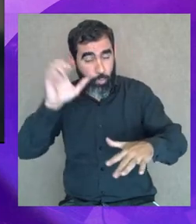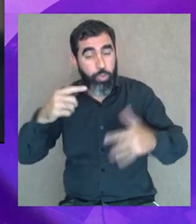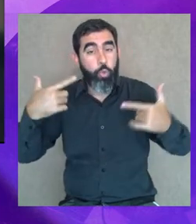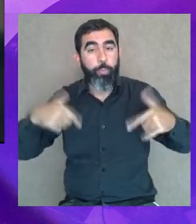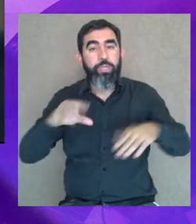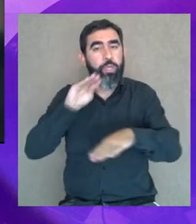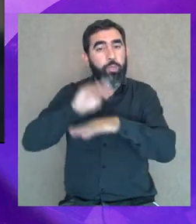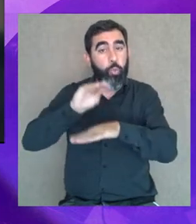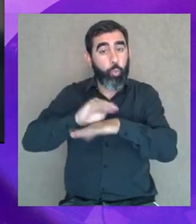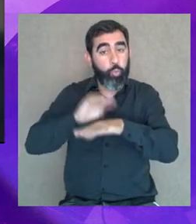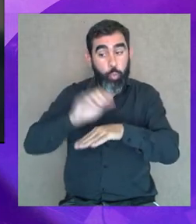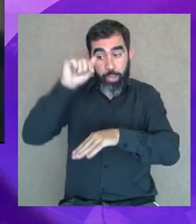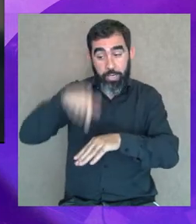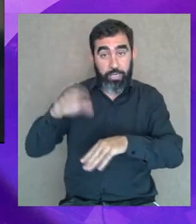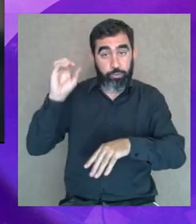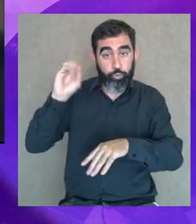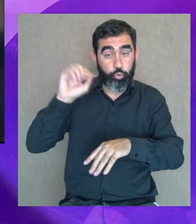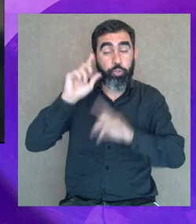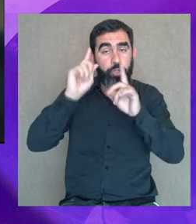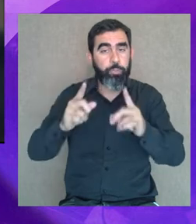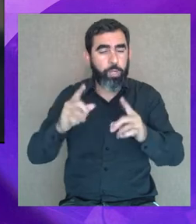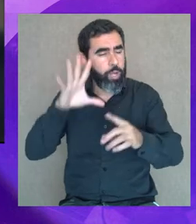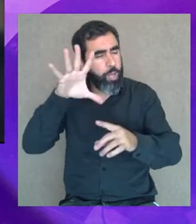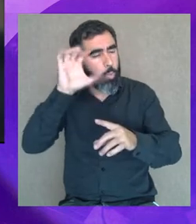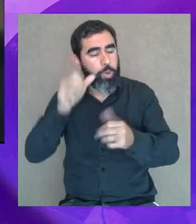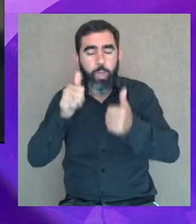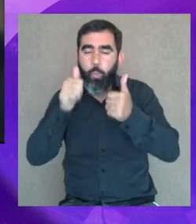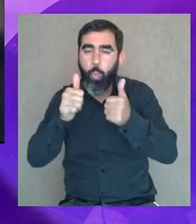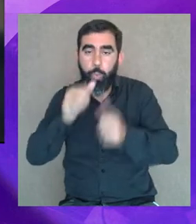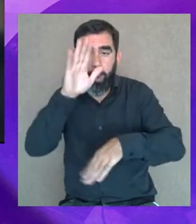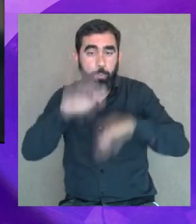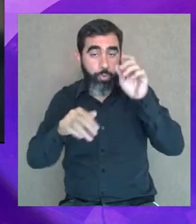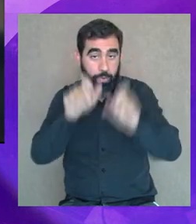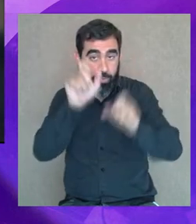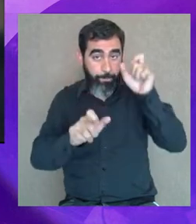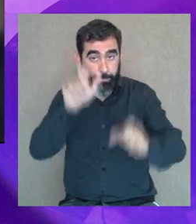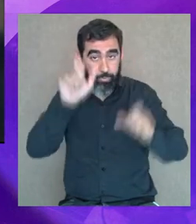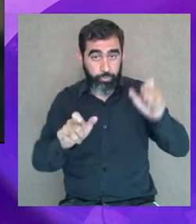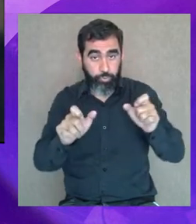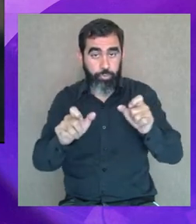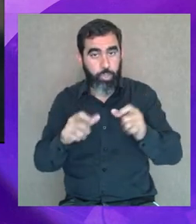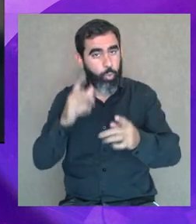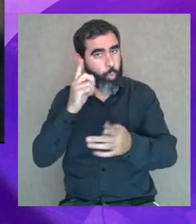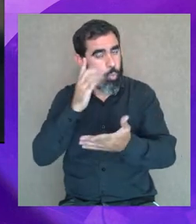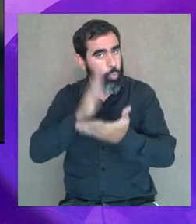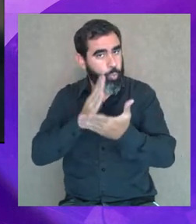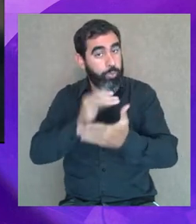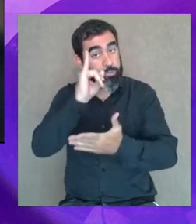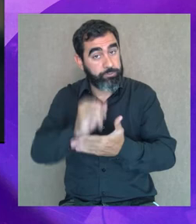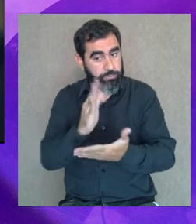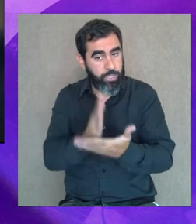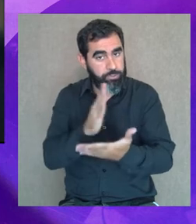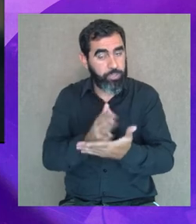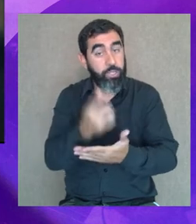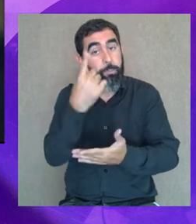cultura acá en el sobre mucha gente que tiene un gran recuerdo de ella muy justa rigurosa y exigente